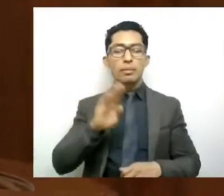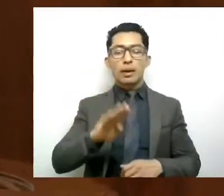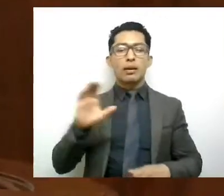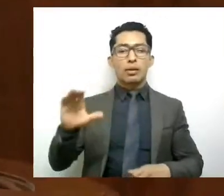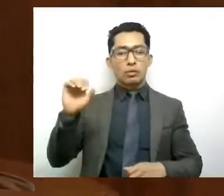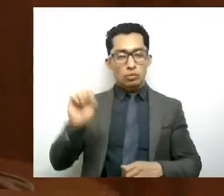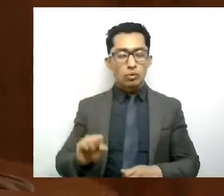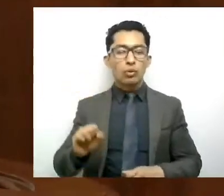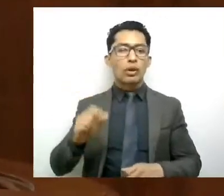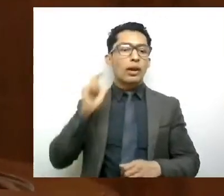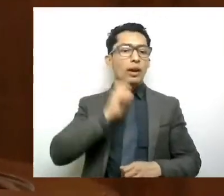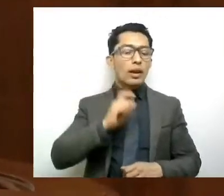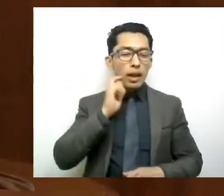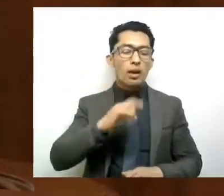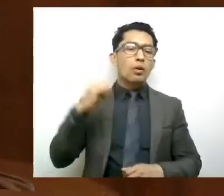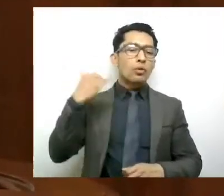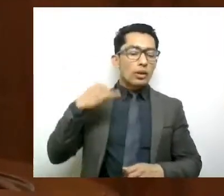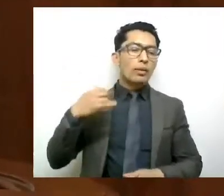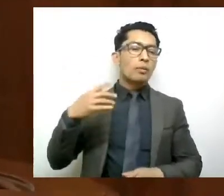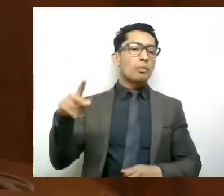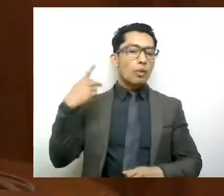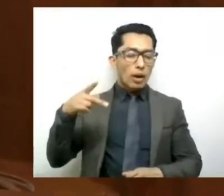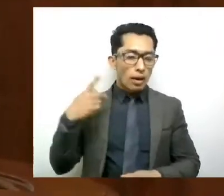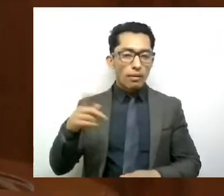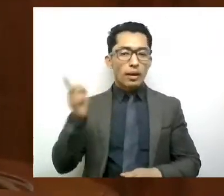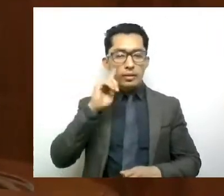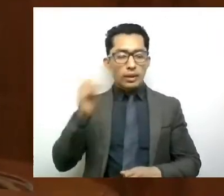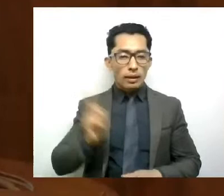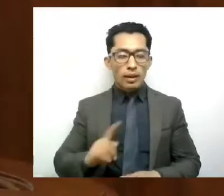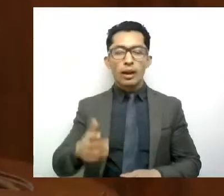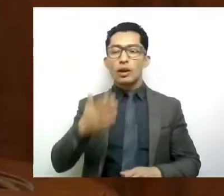Guerrero, Yucatán, Puebla, Zacatecas y Sonora,